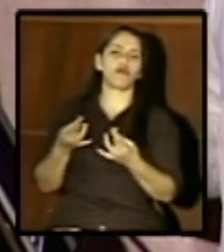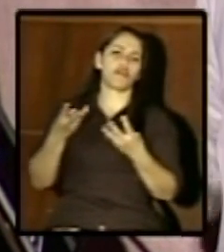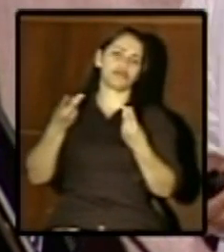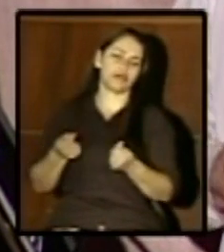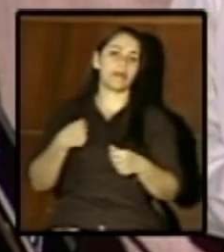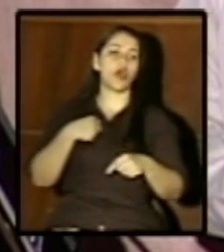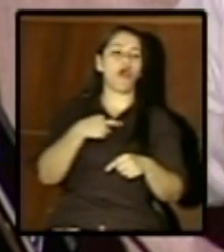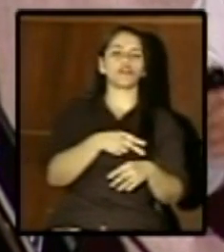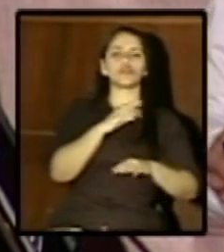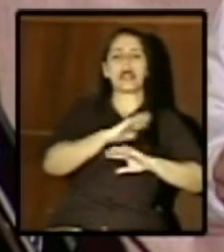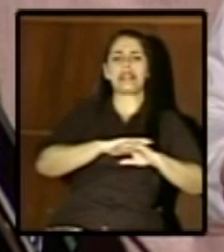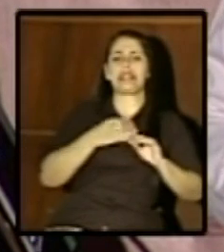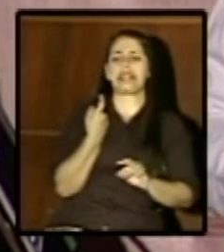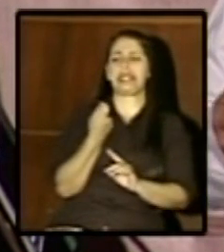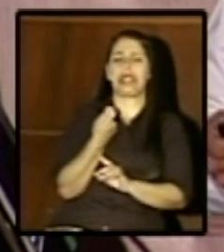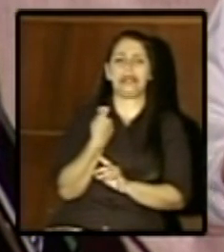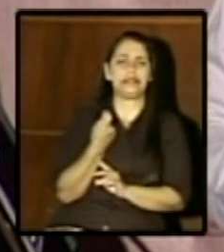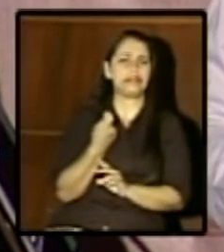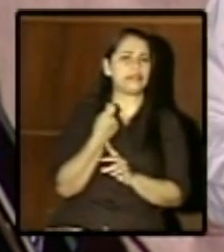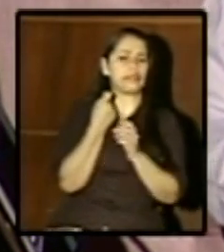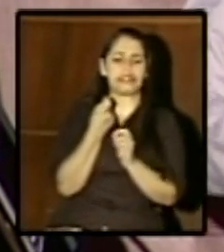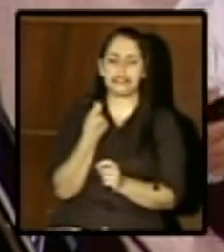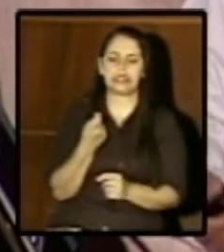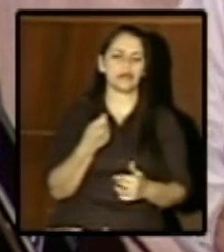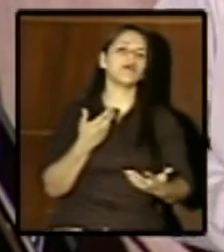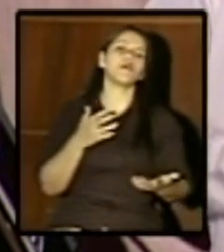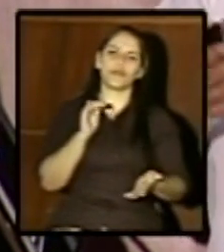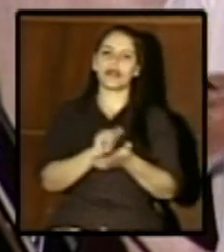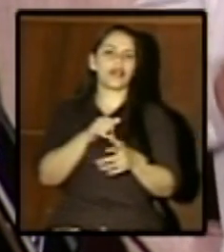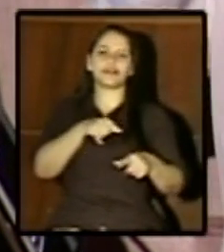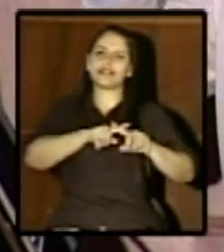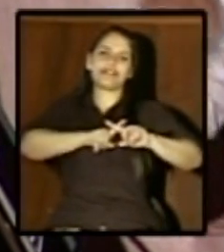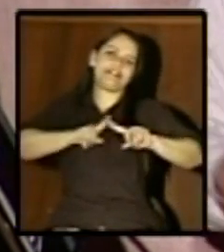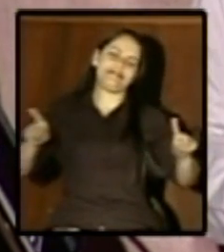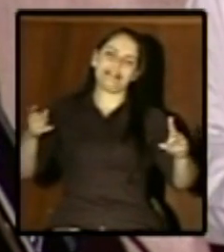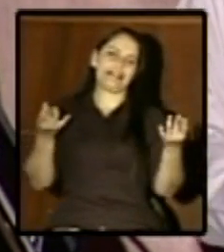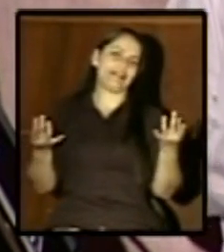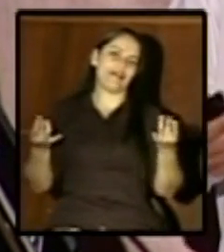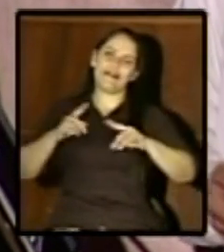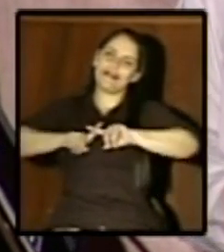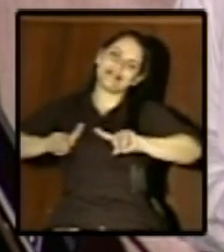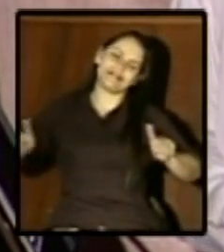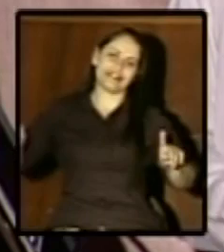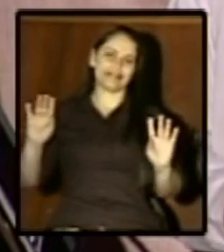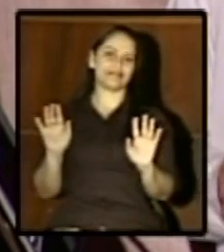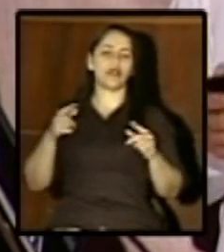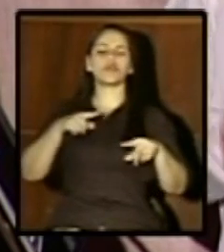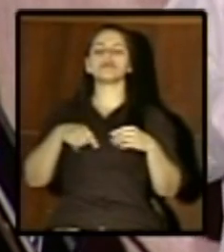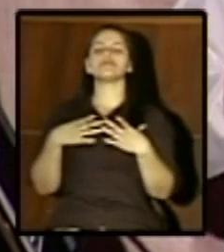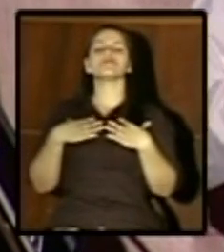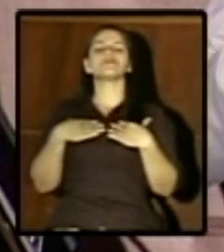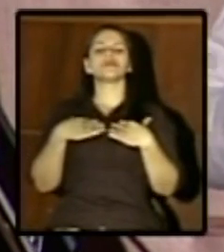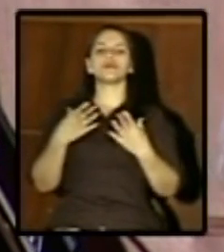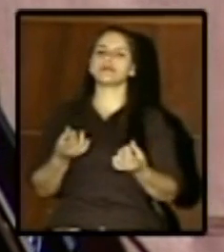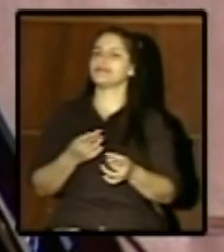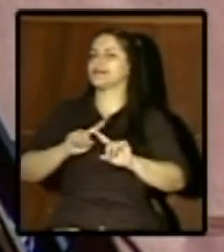sea, o personas que tienen el dolor casi que como una obra divina y en la cual nos vamos a glorificar a través del